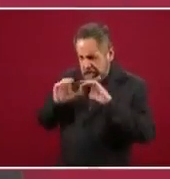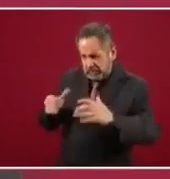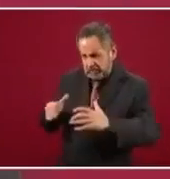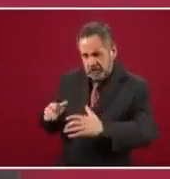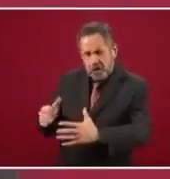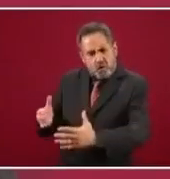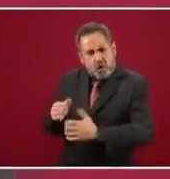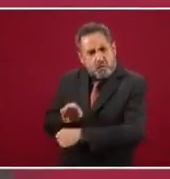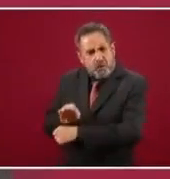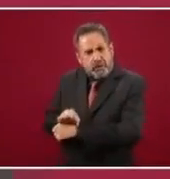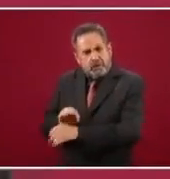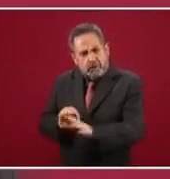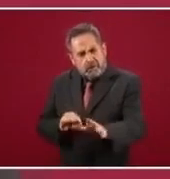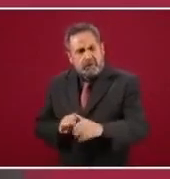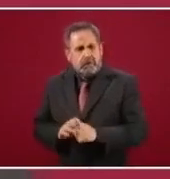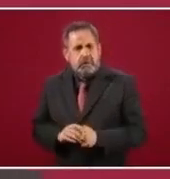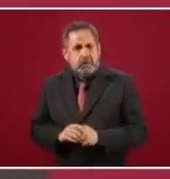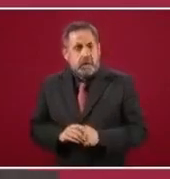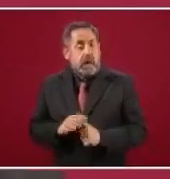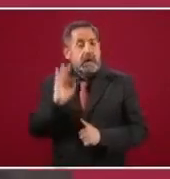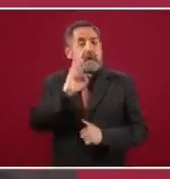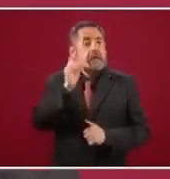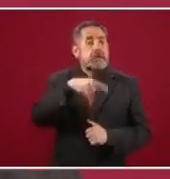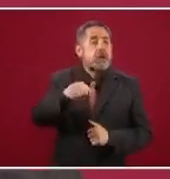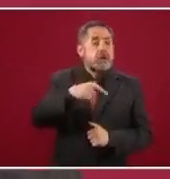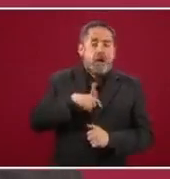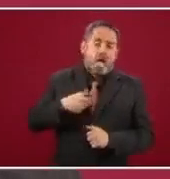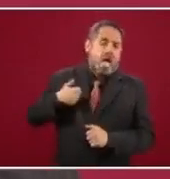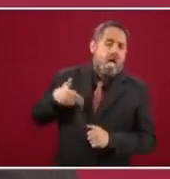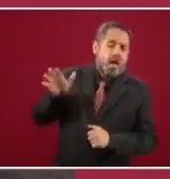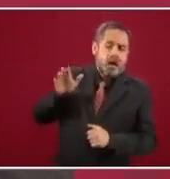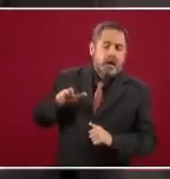porque si no los cuidamos,